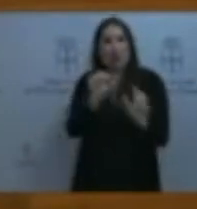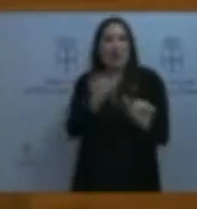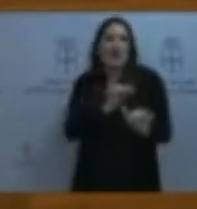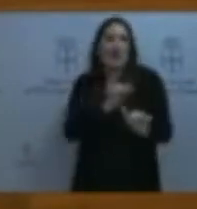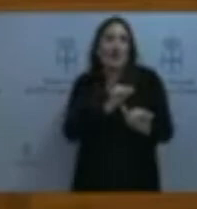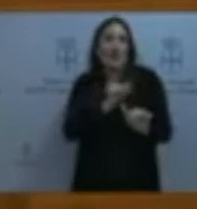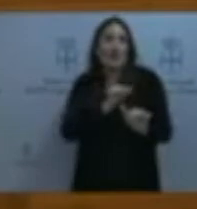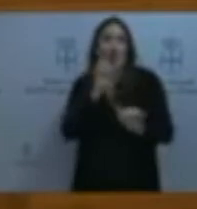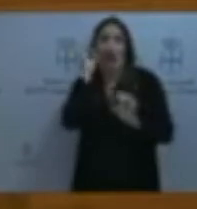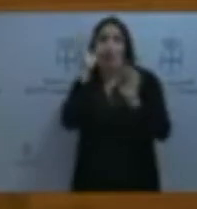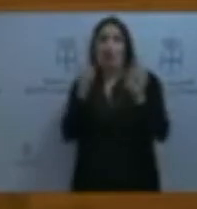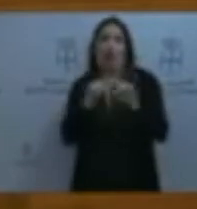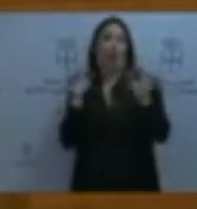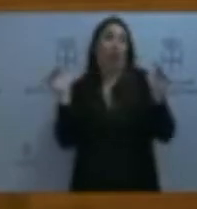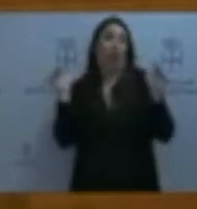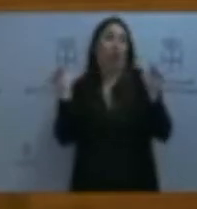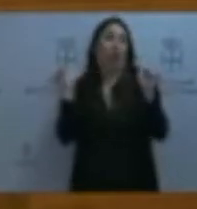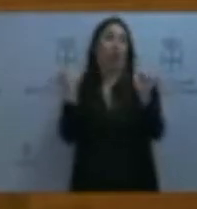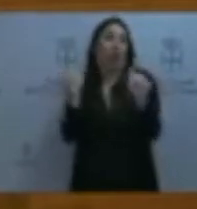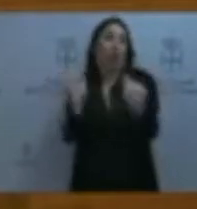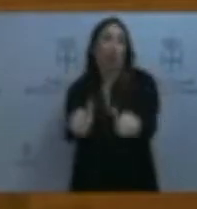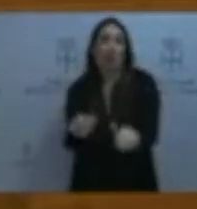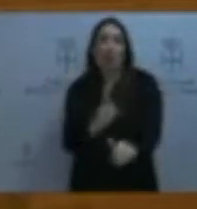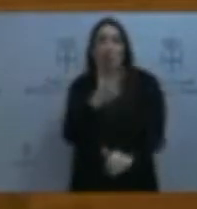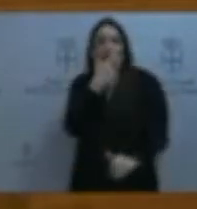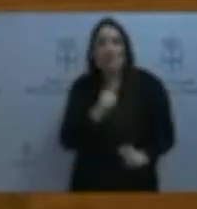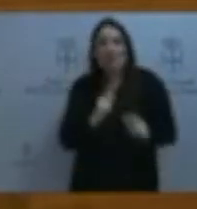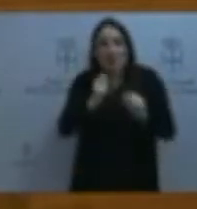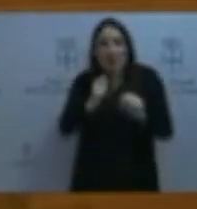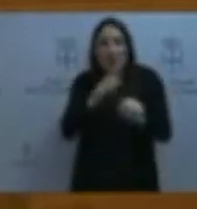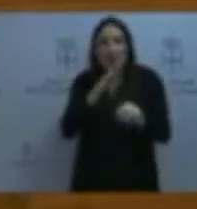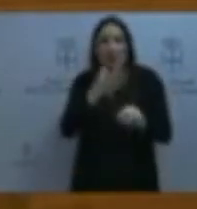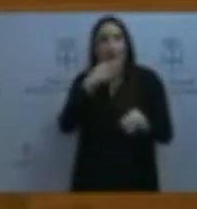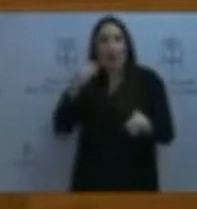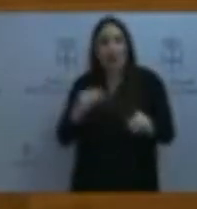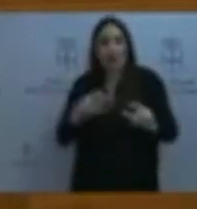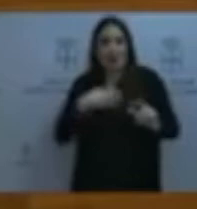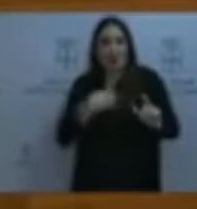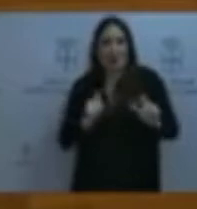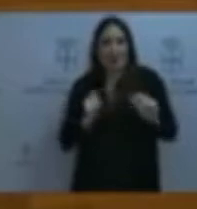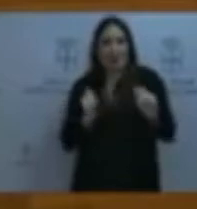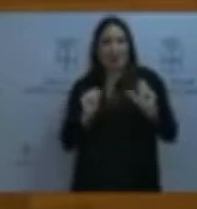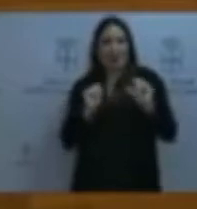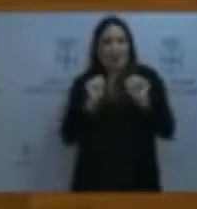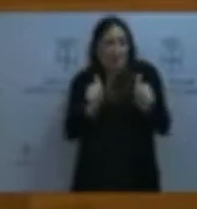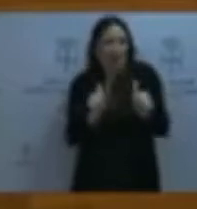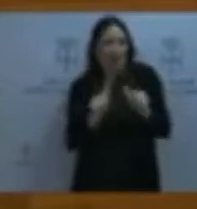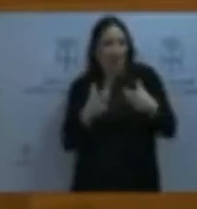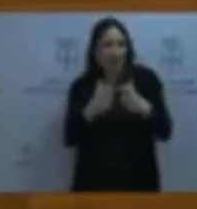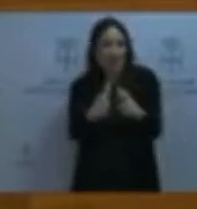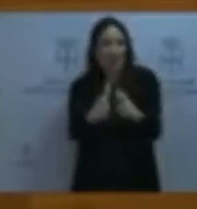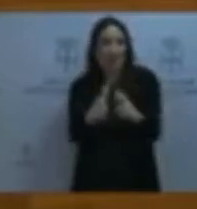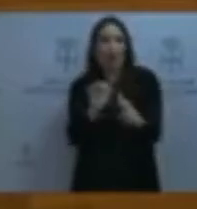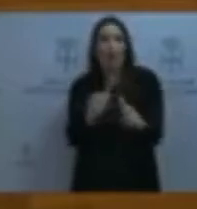de esta actividad silvopastoril, que no facilita la incorporación de jóvenes agricultores y ganaderos y, sin embargo, que permite que